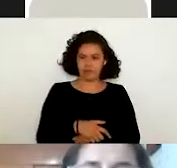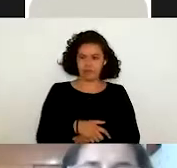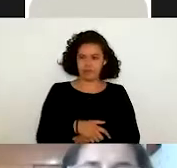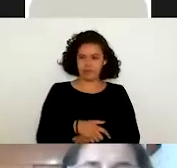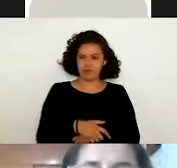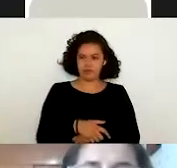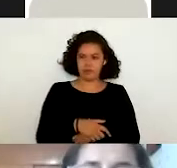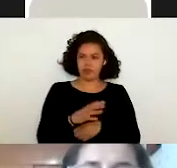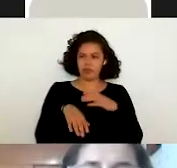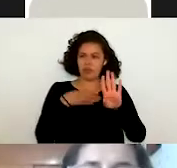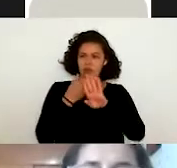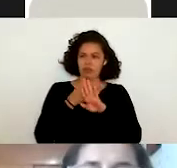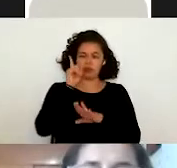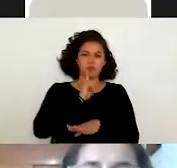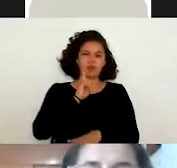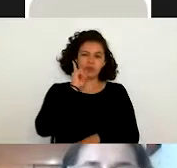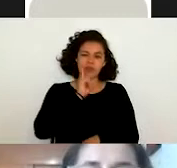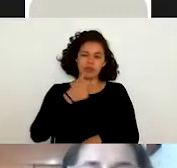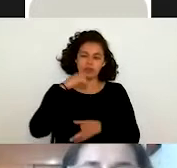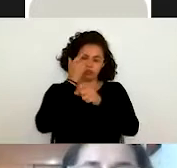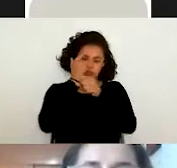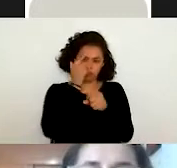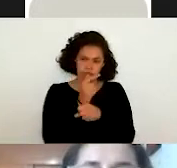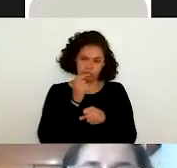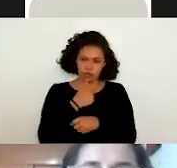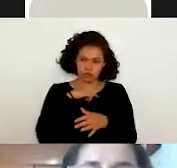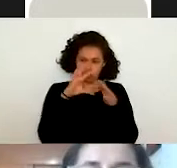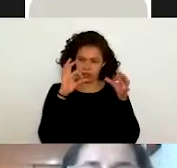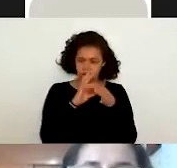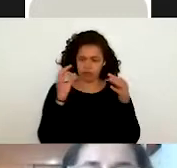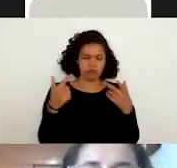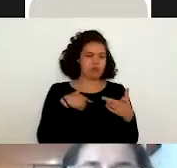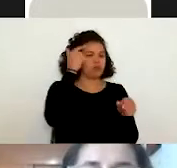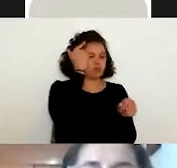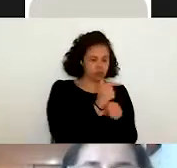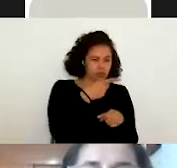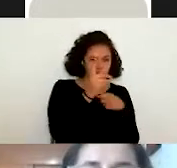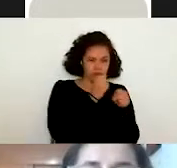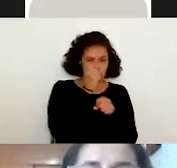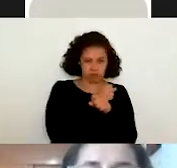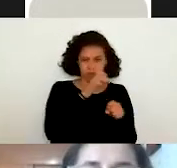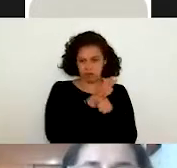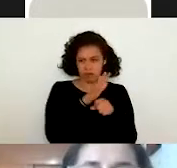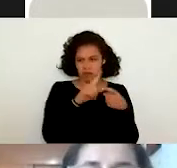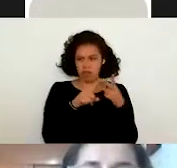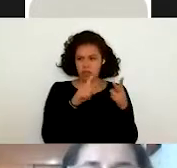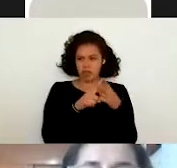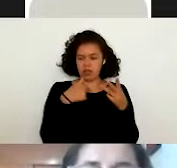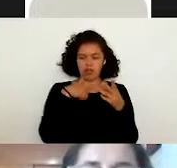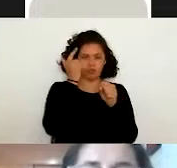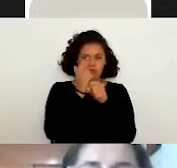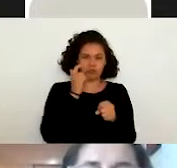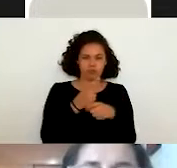¿no? Entonces voy a describir, en mi diagnóstico voy a describir qué encontré, qué tipos de violencia, cómo lo identifico